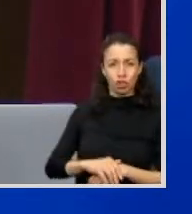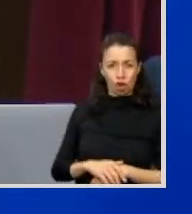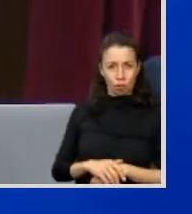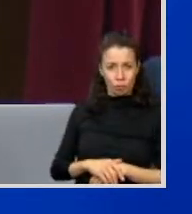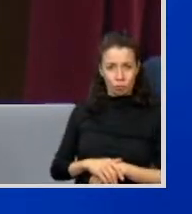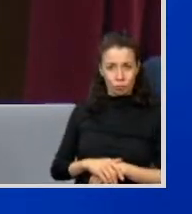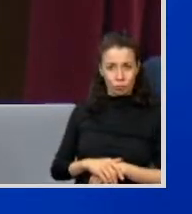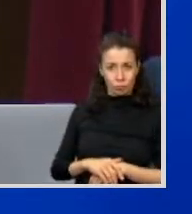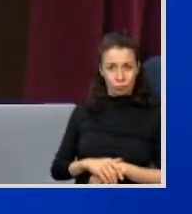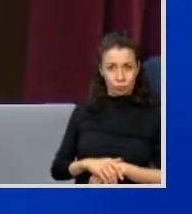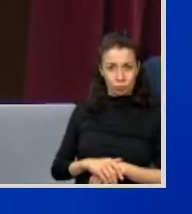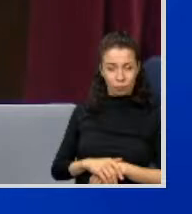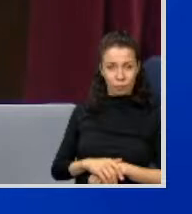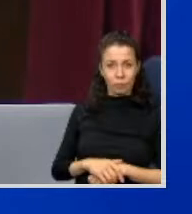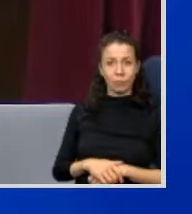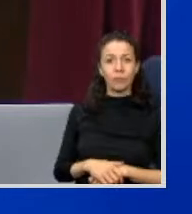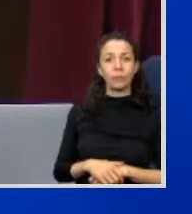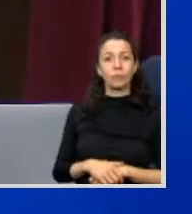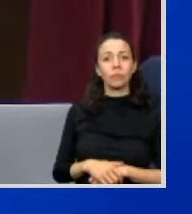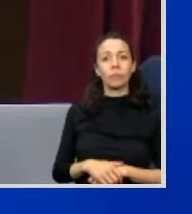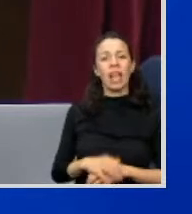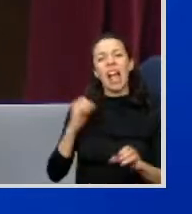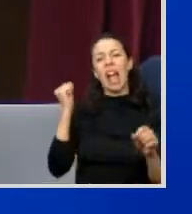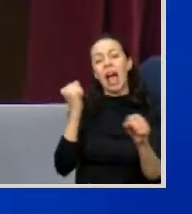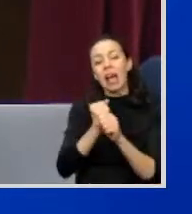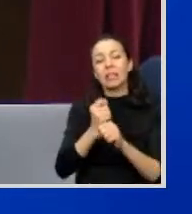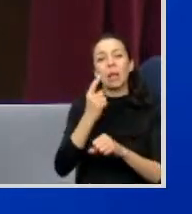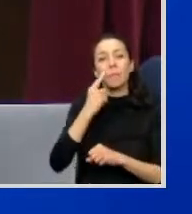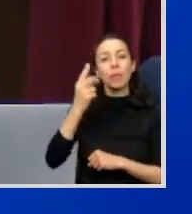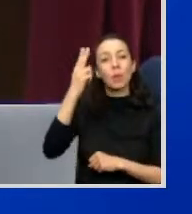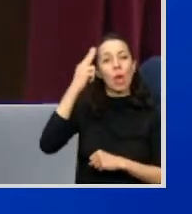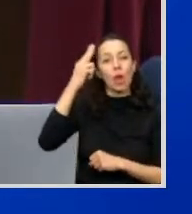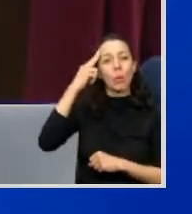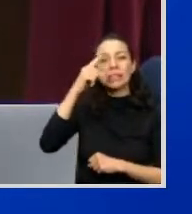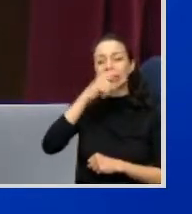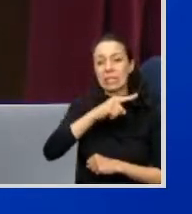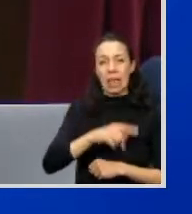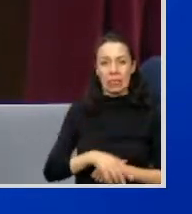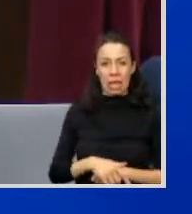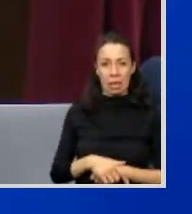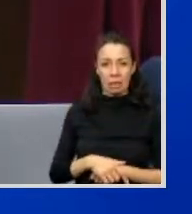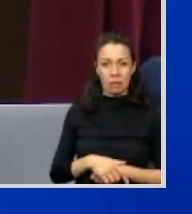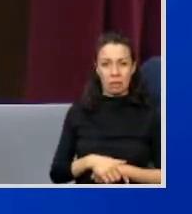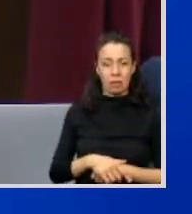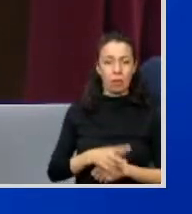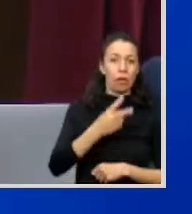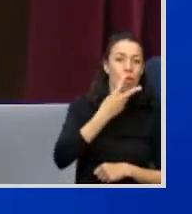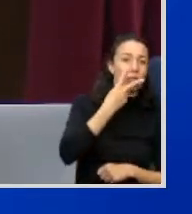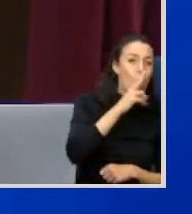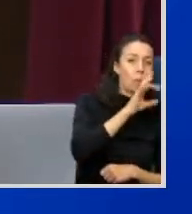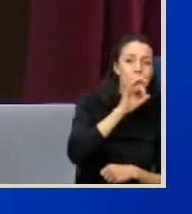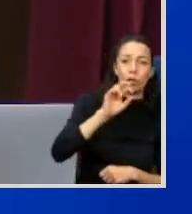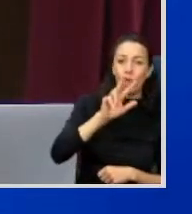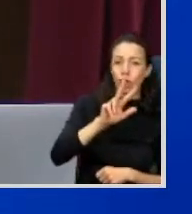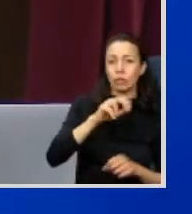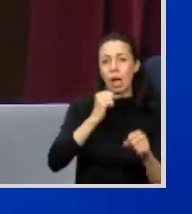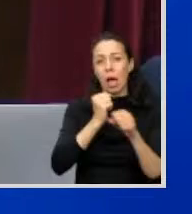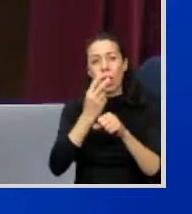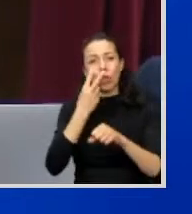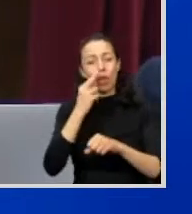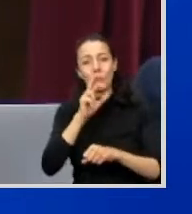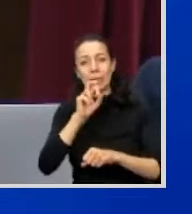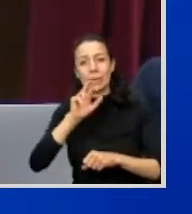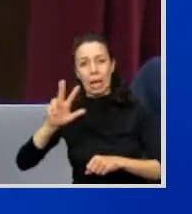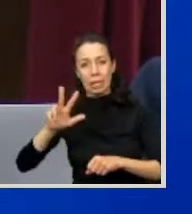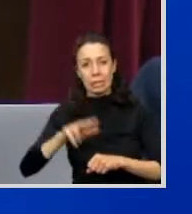Radical, imaginémonos, o del PRO, imaginémonos. Entonces ellos son responsables. Y esto es demostrar de que el